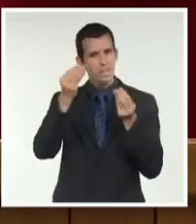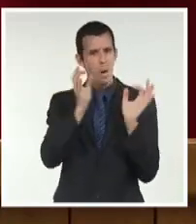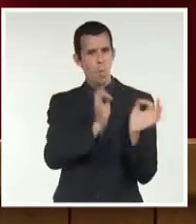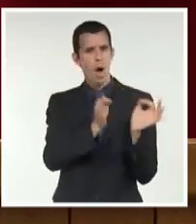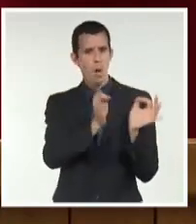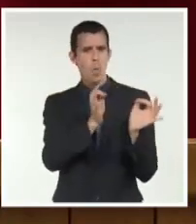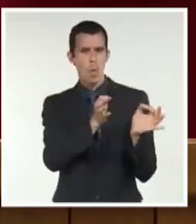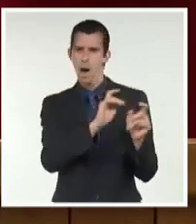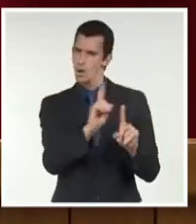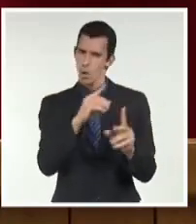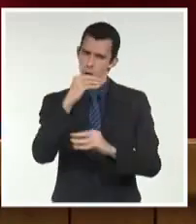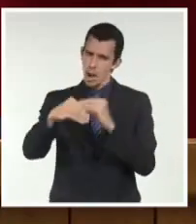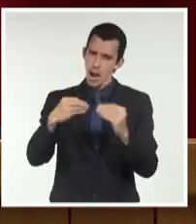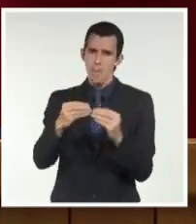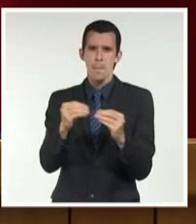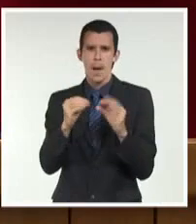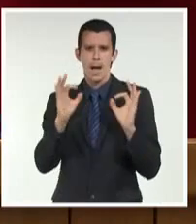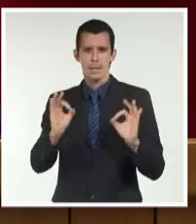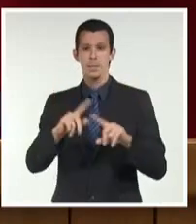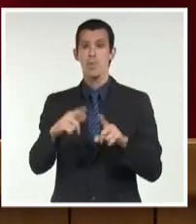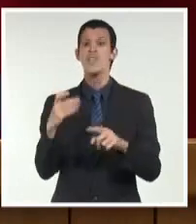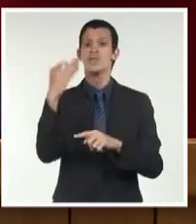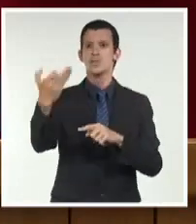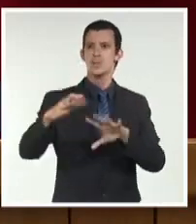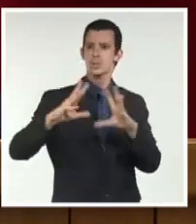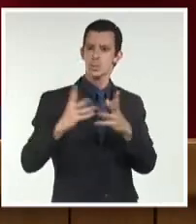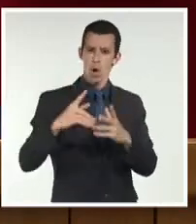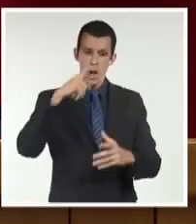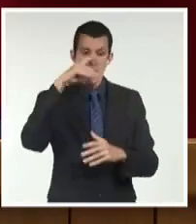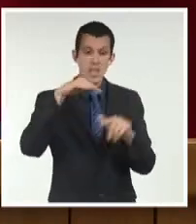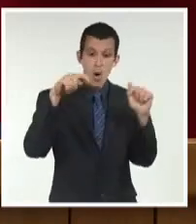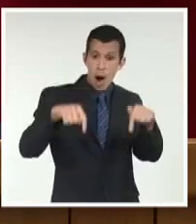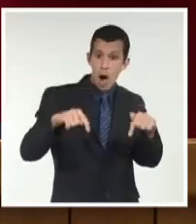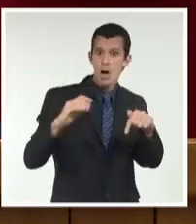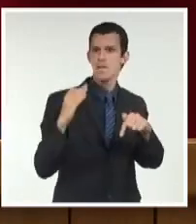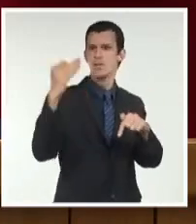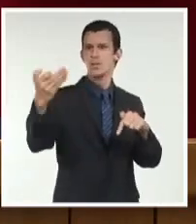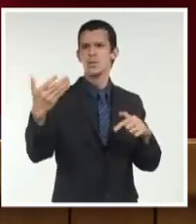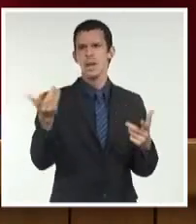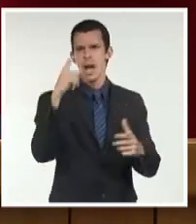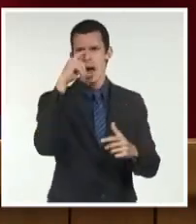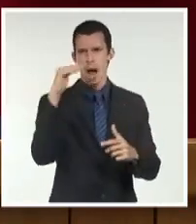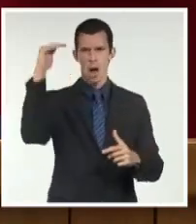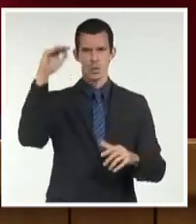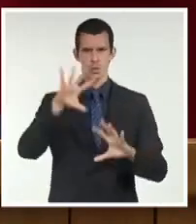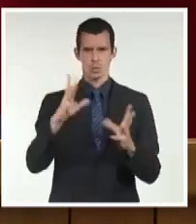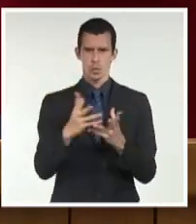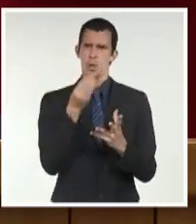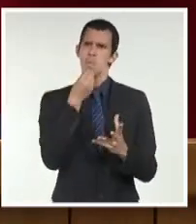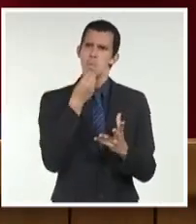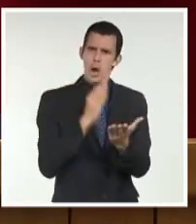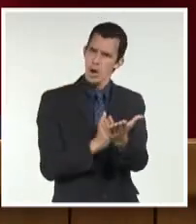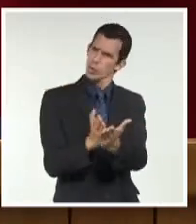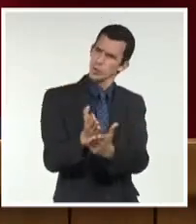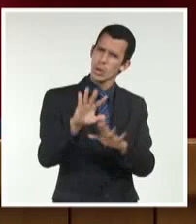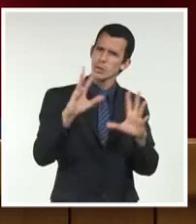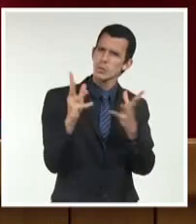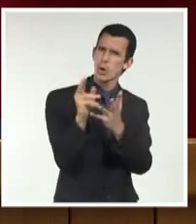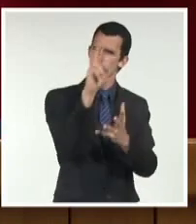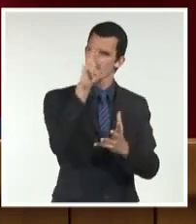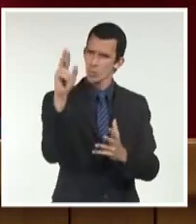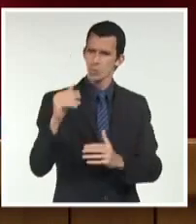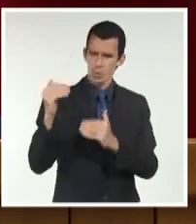darán continuidad a esta gran obra que es la revolución. Cada familia es un camino